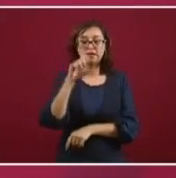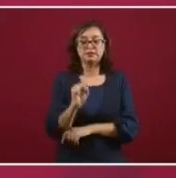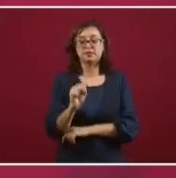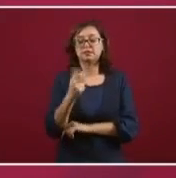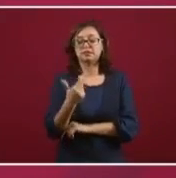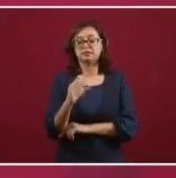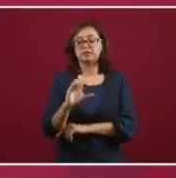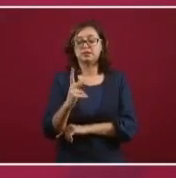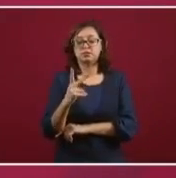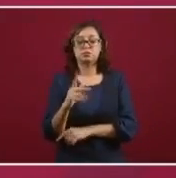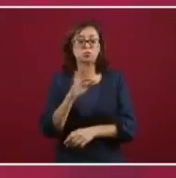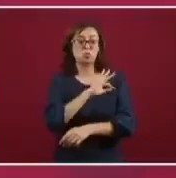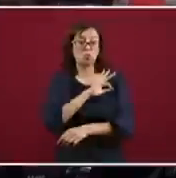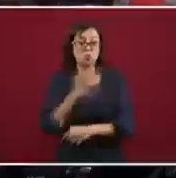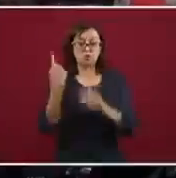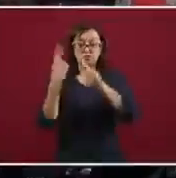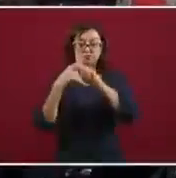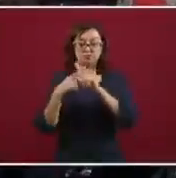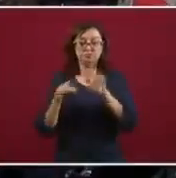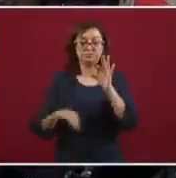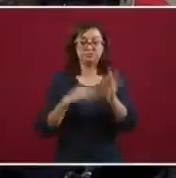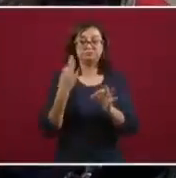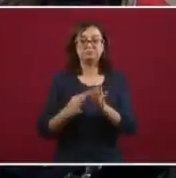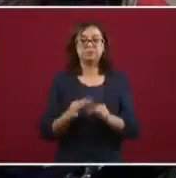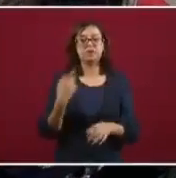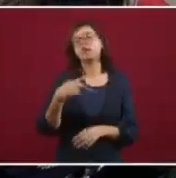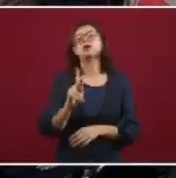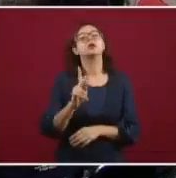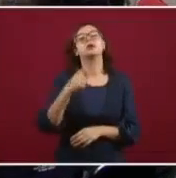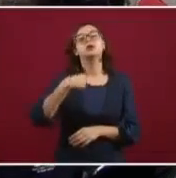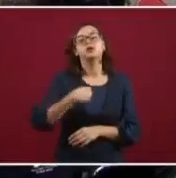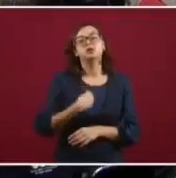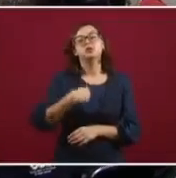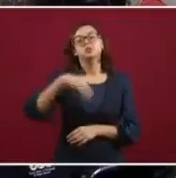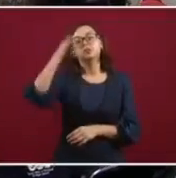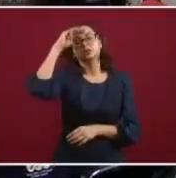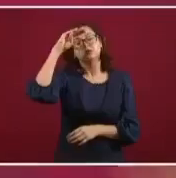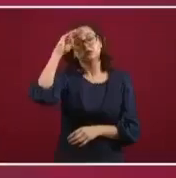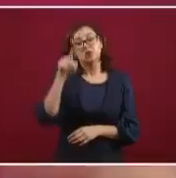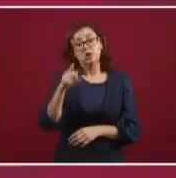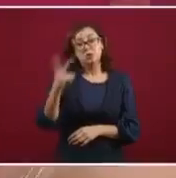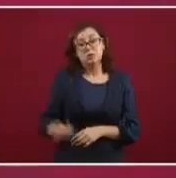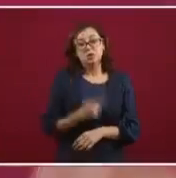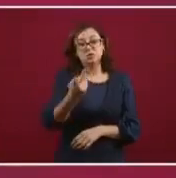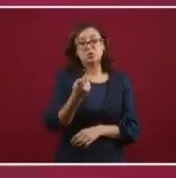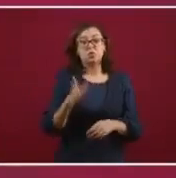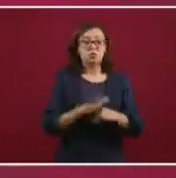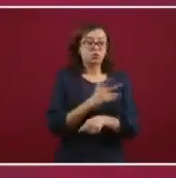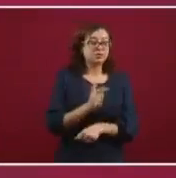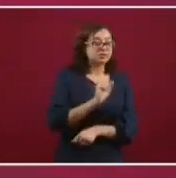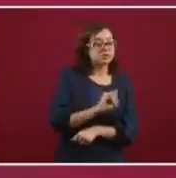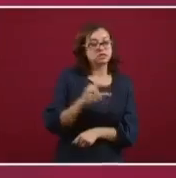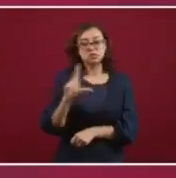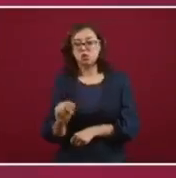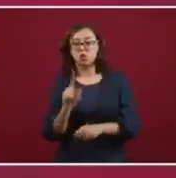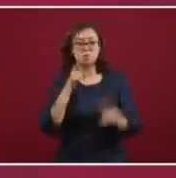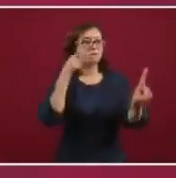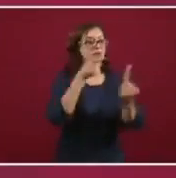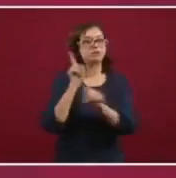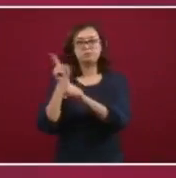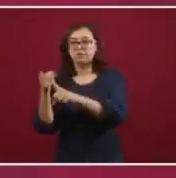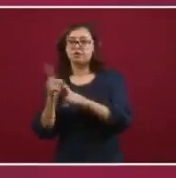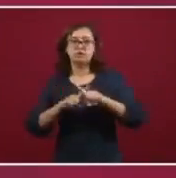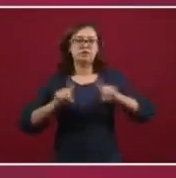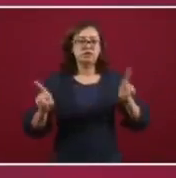las proyecciones sensatas que tenga. Pero yo, la sugerencia de la pregunta en particular de por qué contempló o no contempló una meta o no una